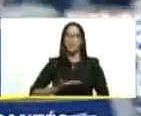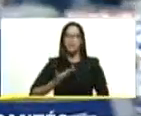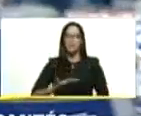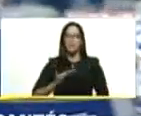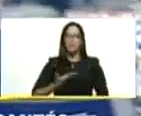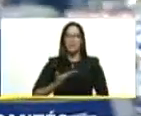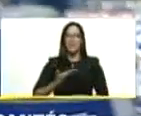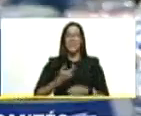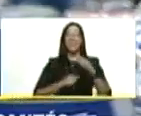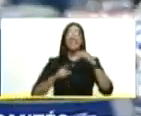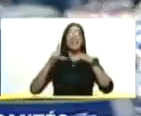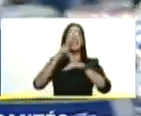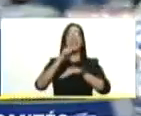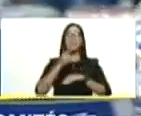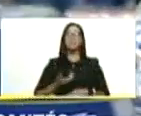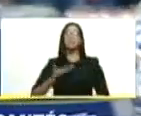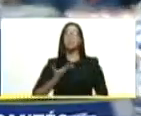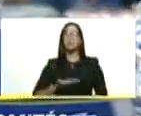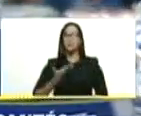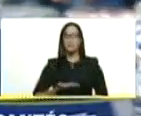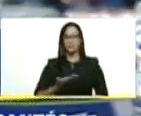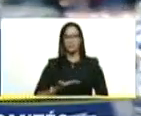Es la letra clave